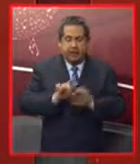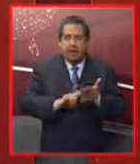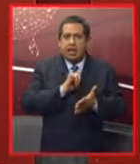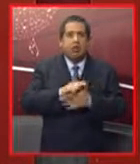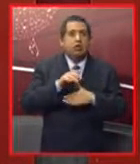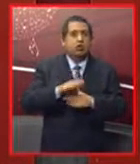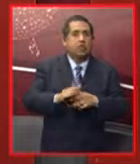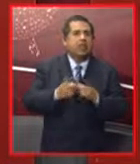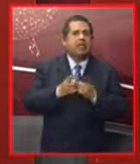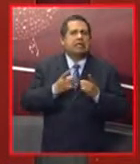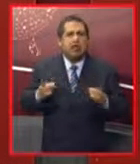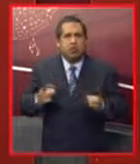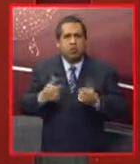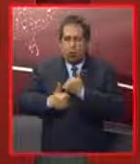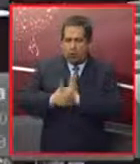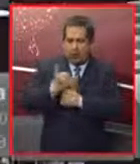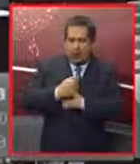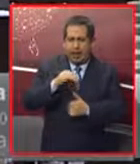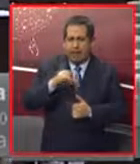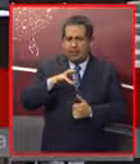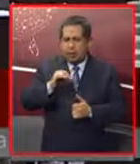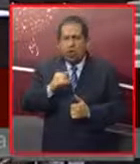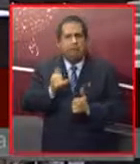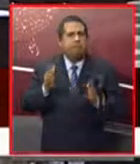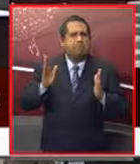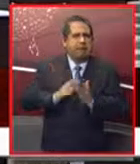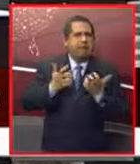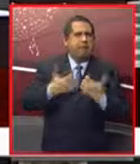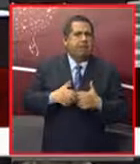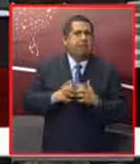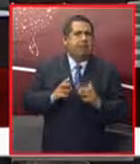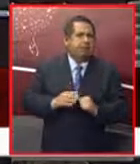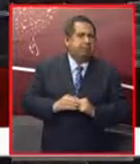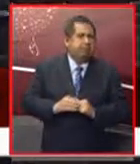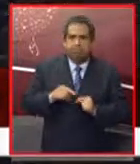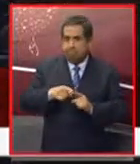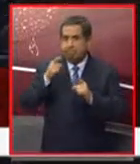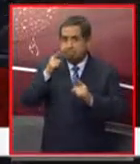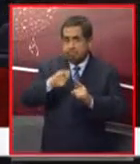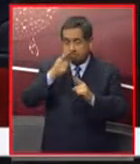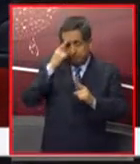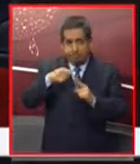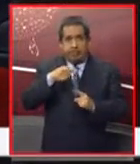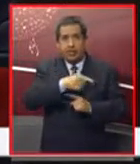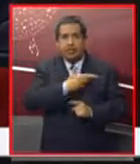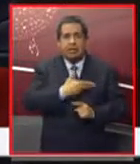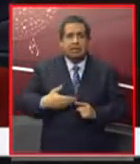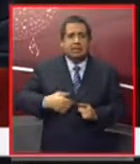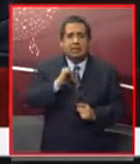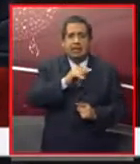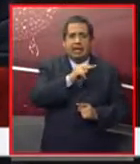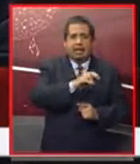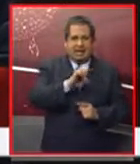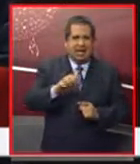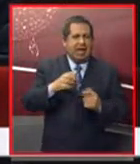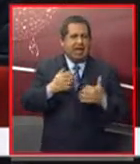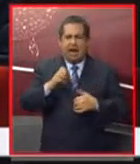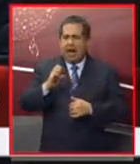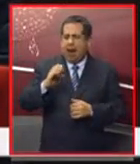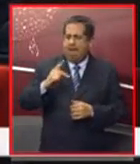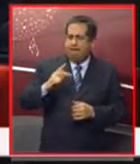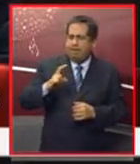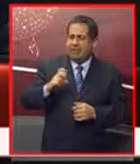de la Competitividad de la Micro, Pequeña y Mediana Empresa, cuya finalidad es integrar al presidente del Instituto Nacional del Emprendedor en el